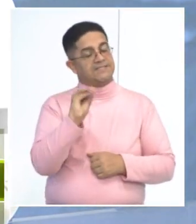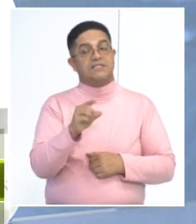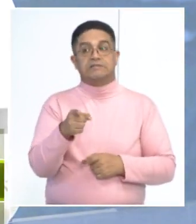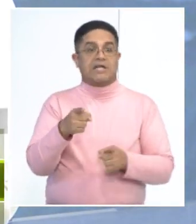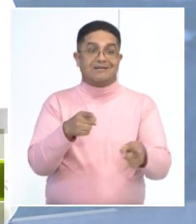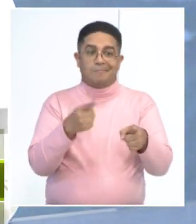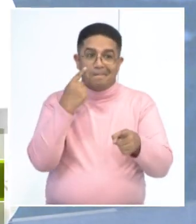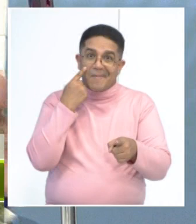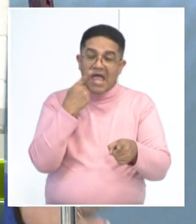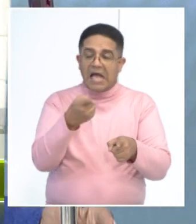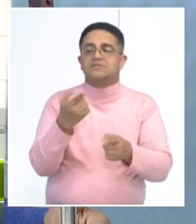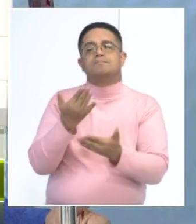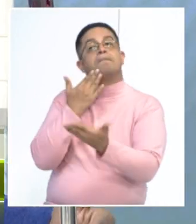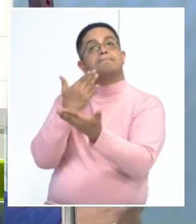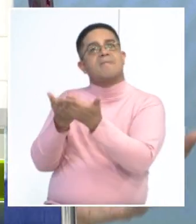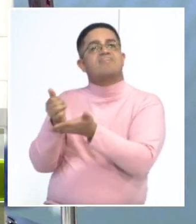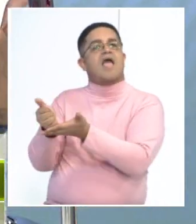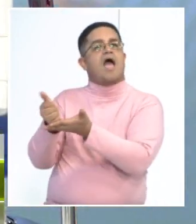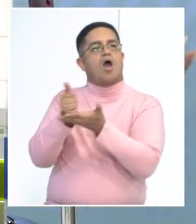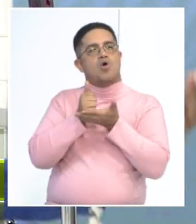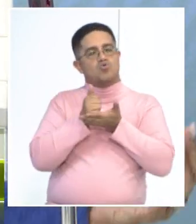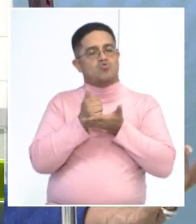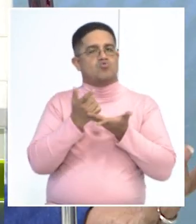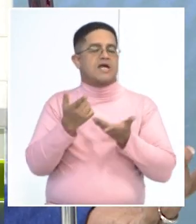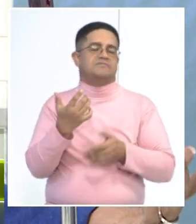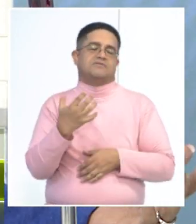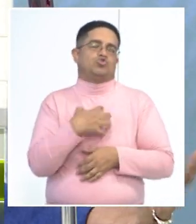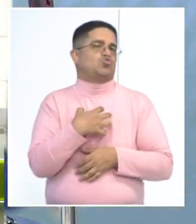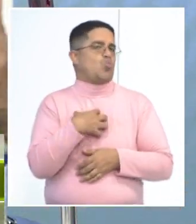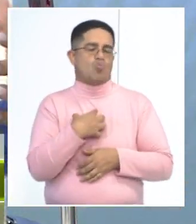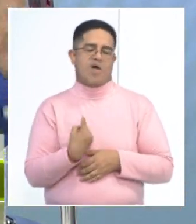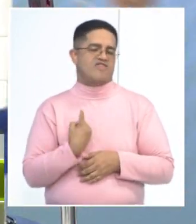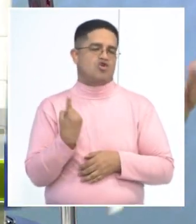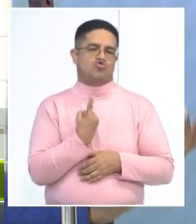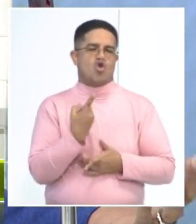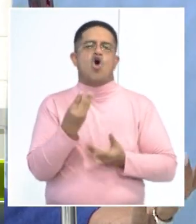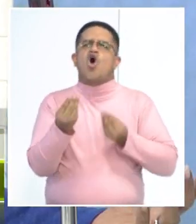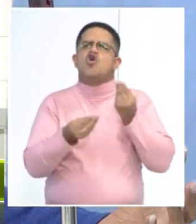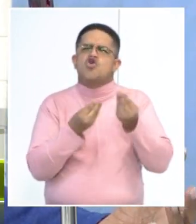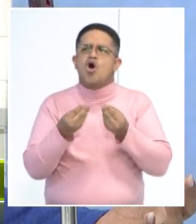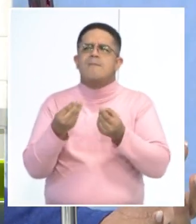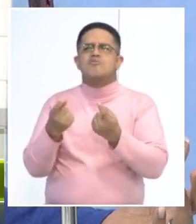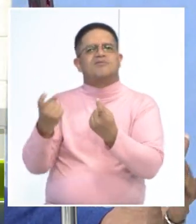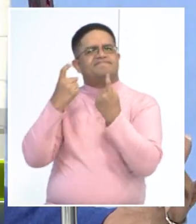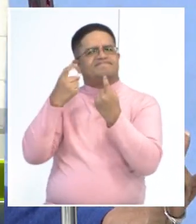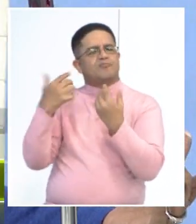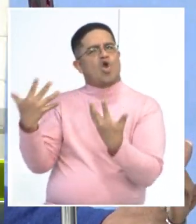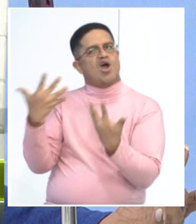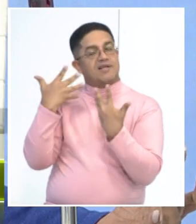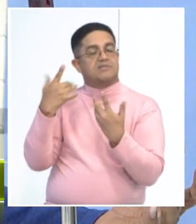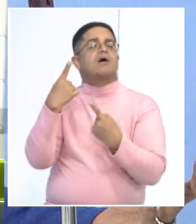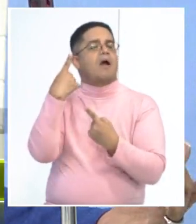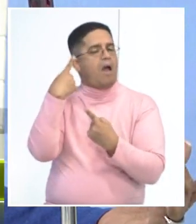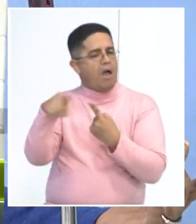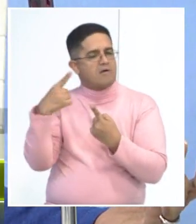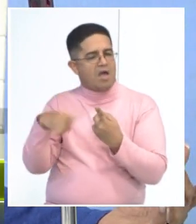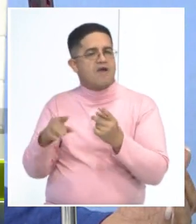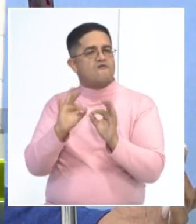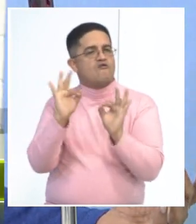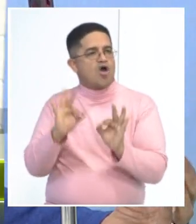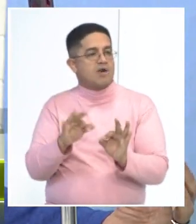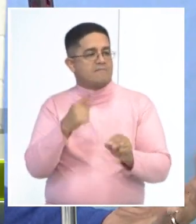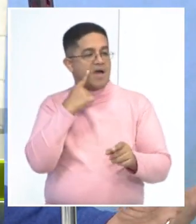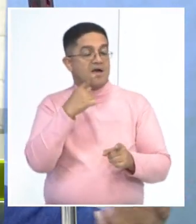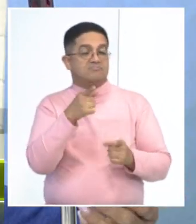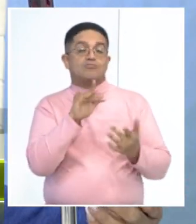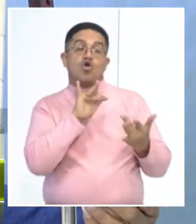ayuda, pedir ayuda. Parece que no puedo solo. ¿Cómo busco orientación? Y hay muchas formas. Incluso las propias